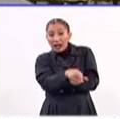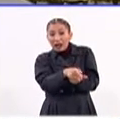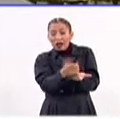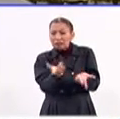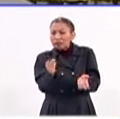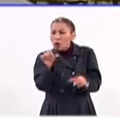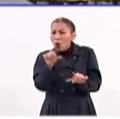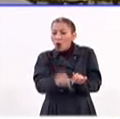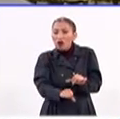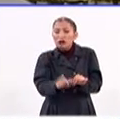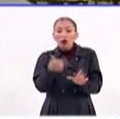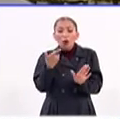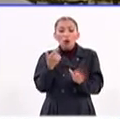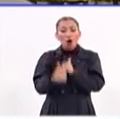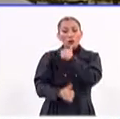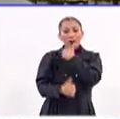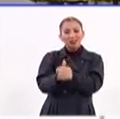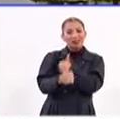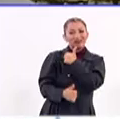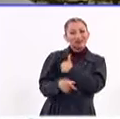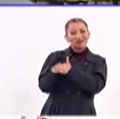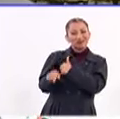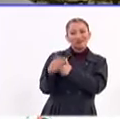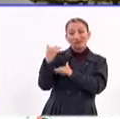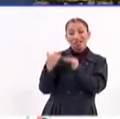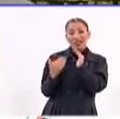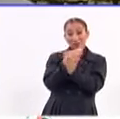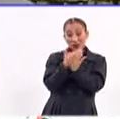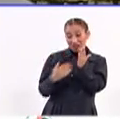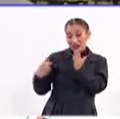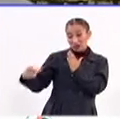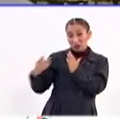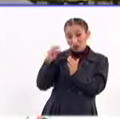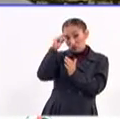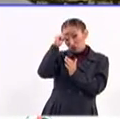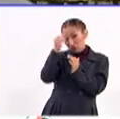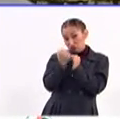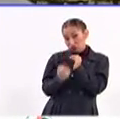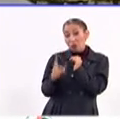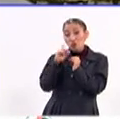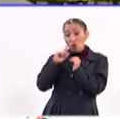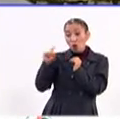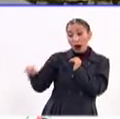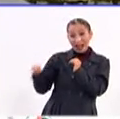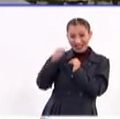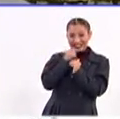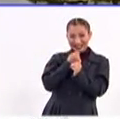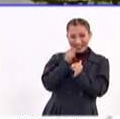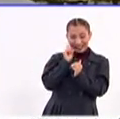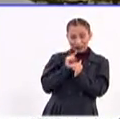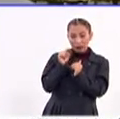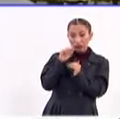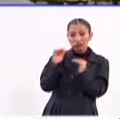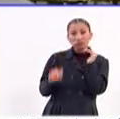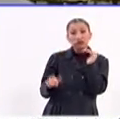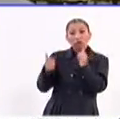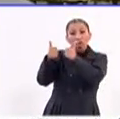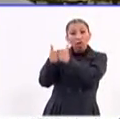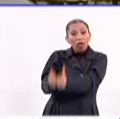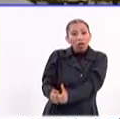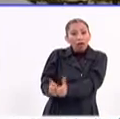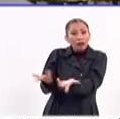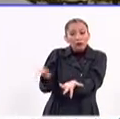en automático menos competitiva si la mitad de su talento, el de las mujeres y las niñas, pues se